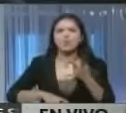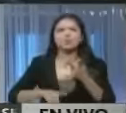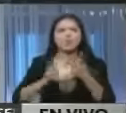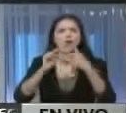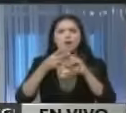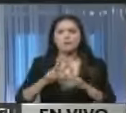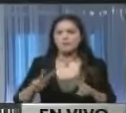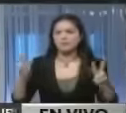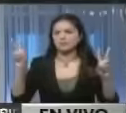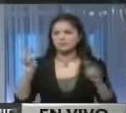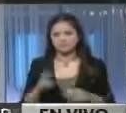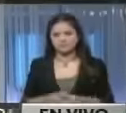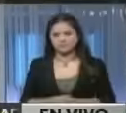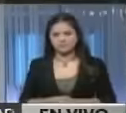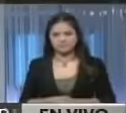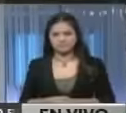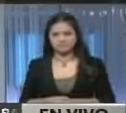paz.